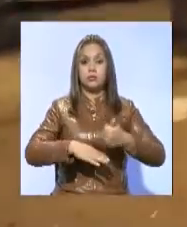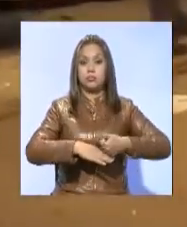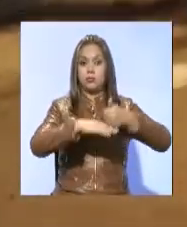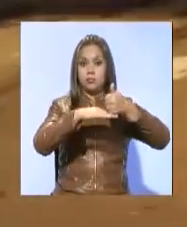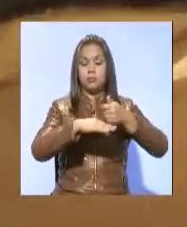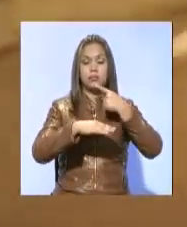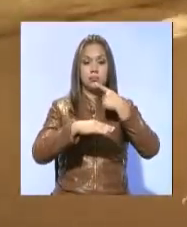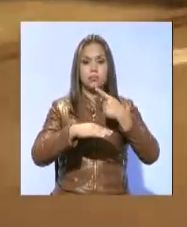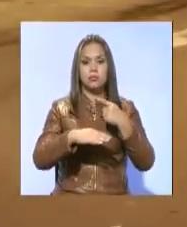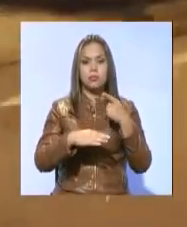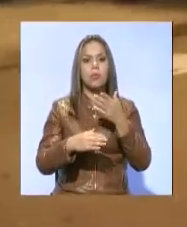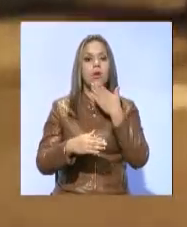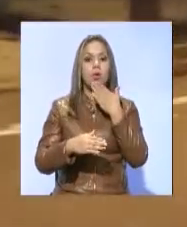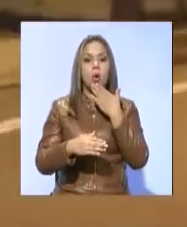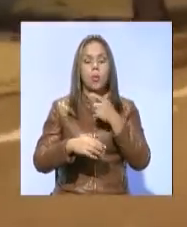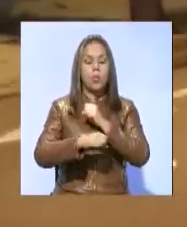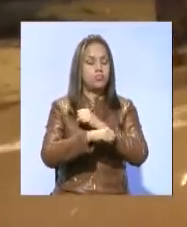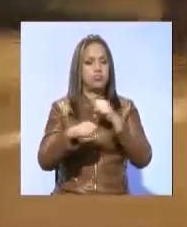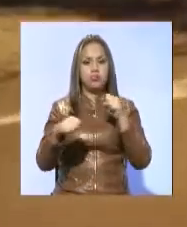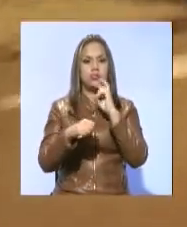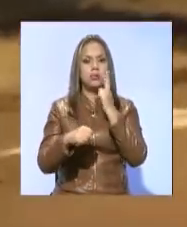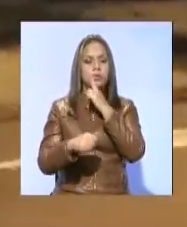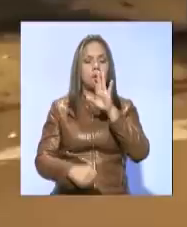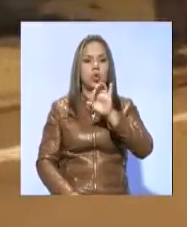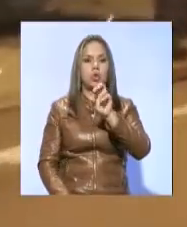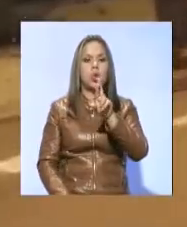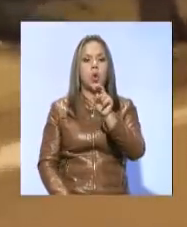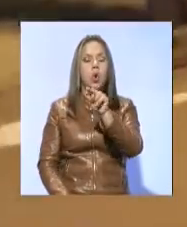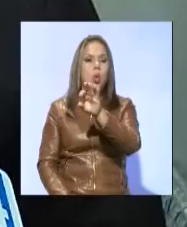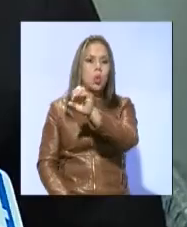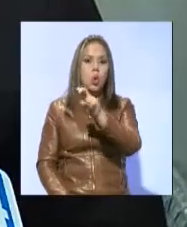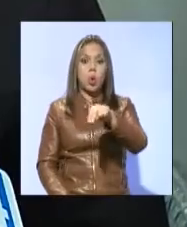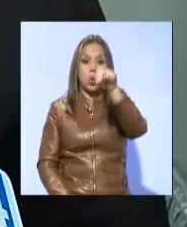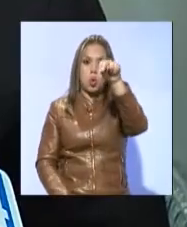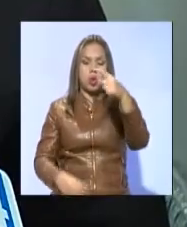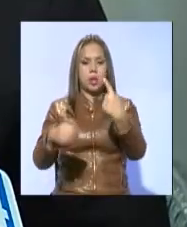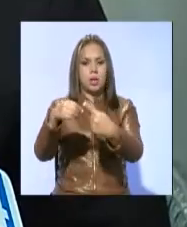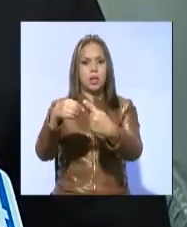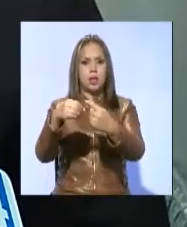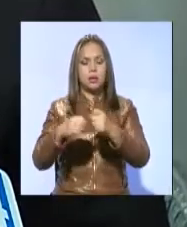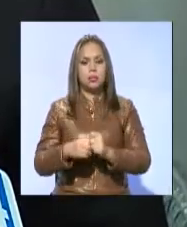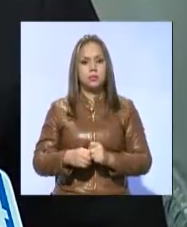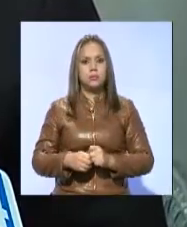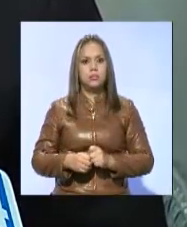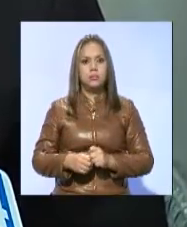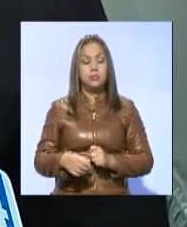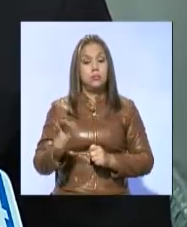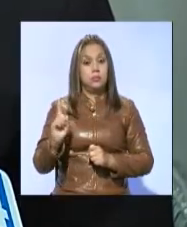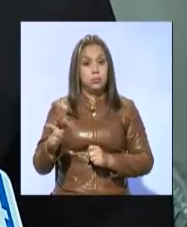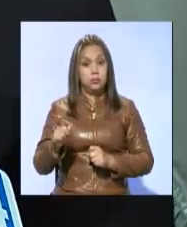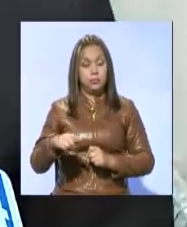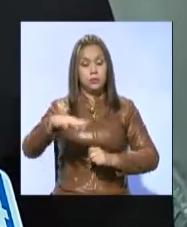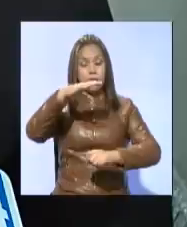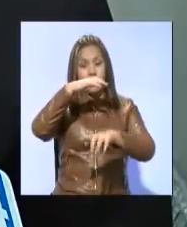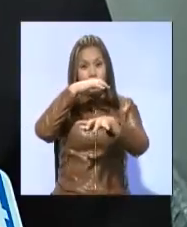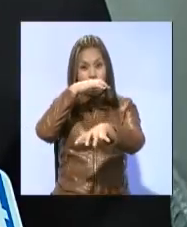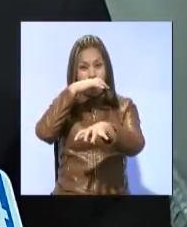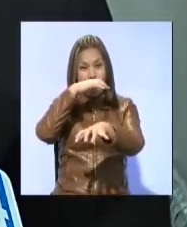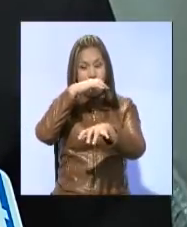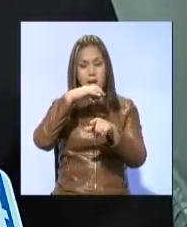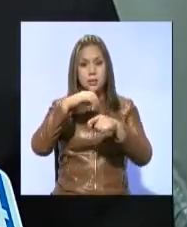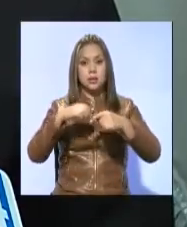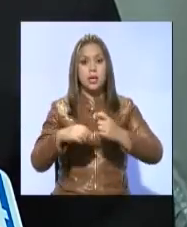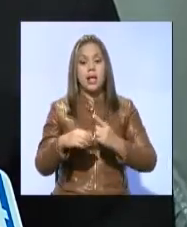el origen de la explosión en el restaurante Toronto, al norte de Quito. Fue una centralita de gas de la segunda